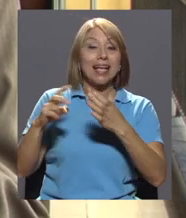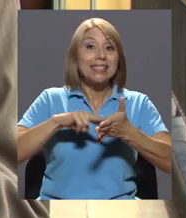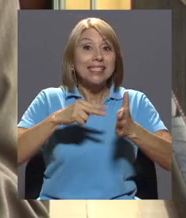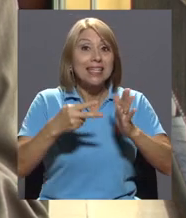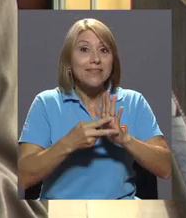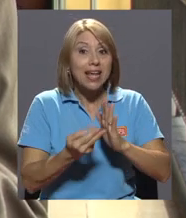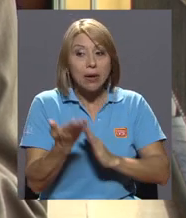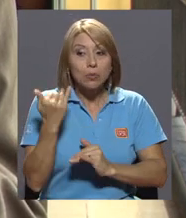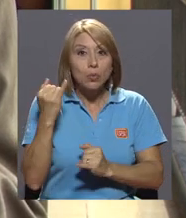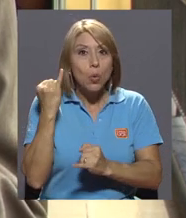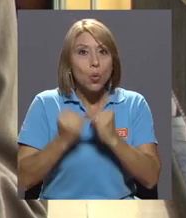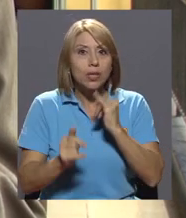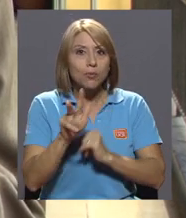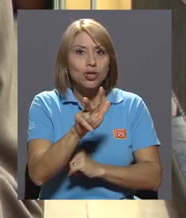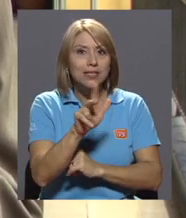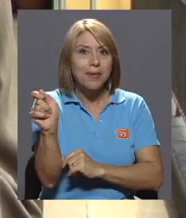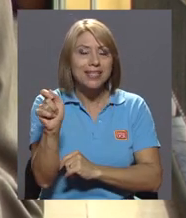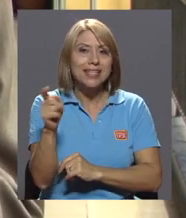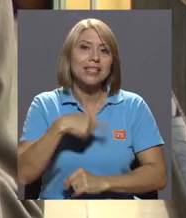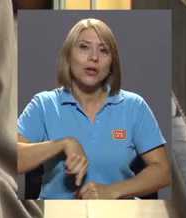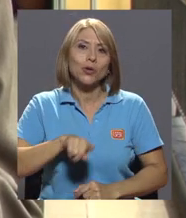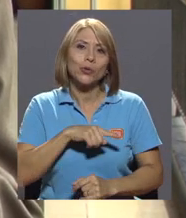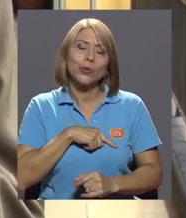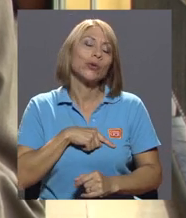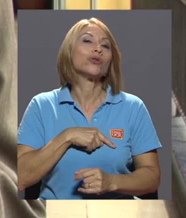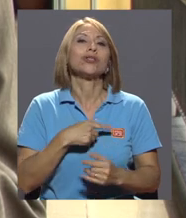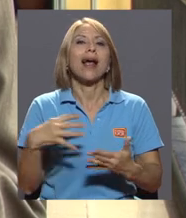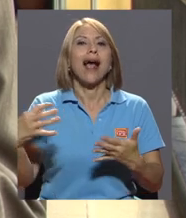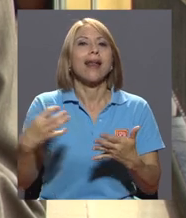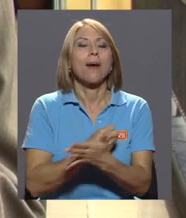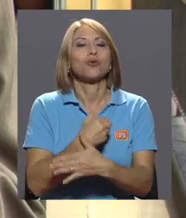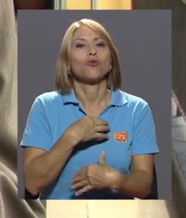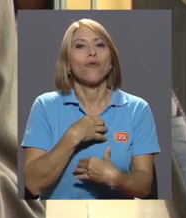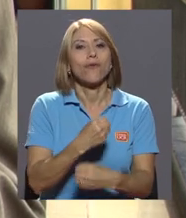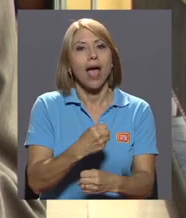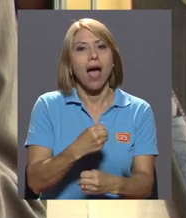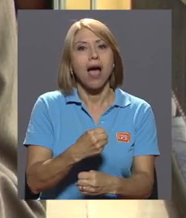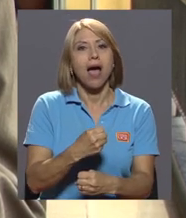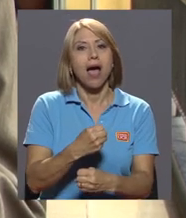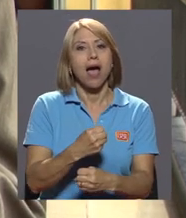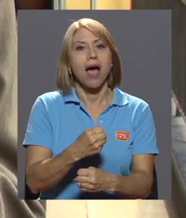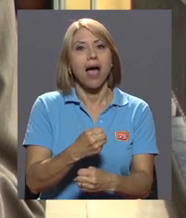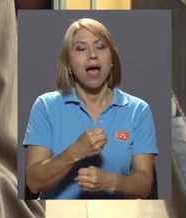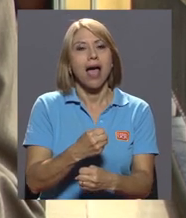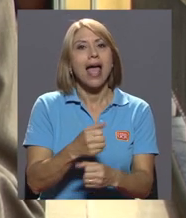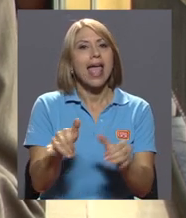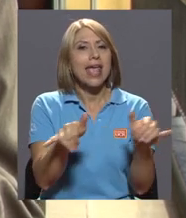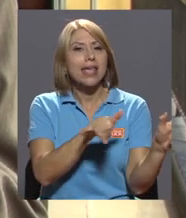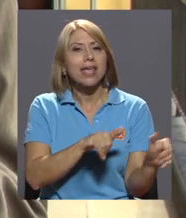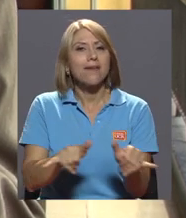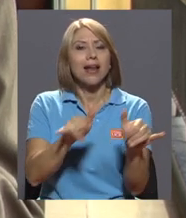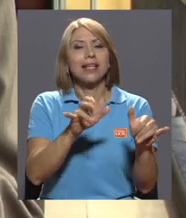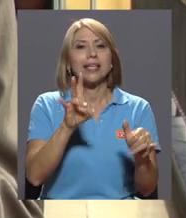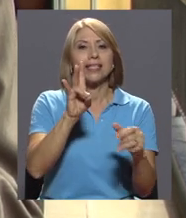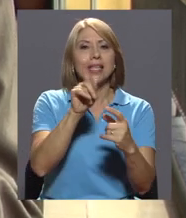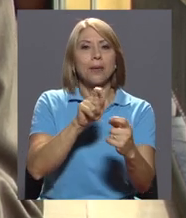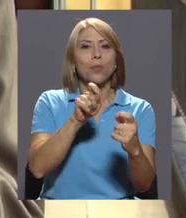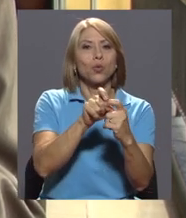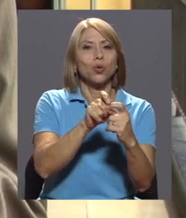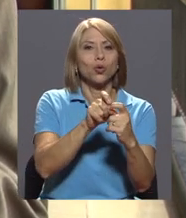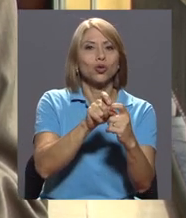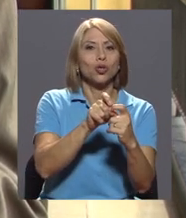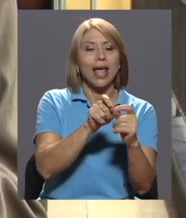meses ganamos confianza. Ganamos una confianza equivalente a 7 puntos en una escala de 0 a